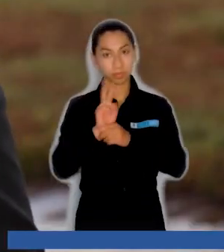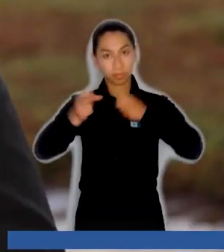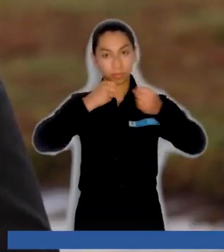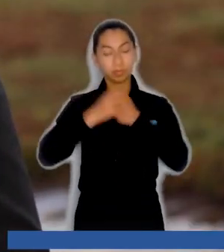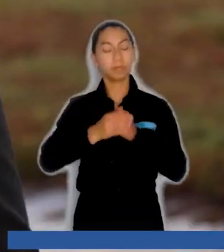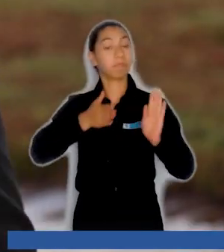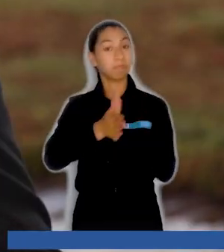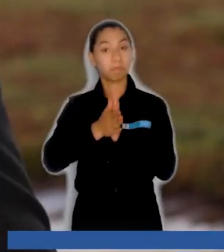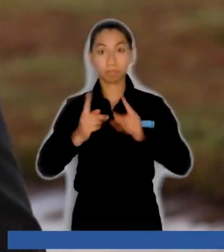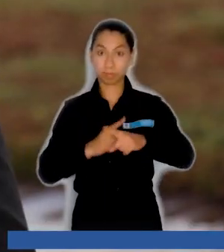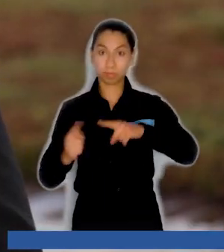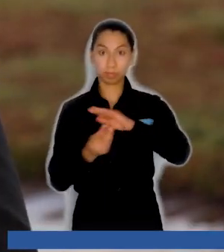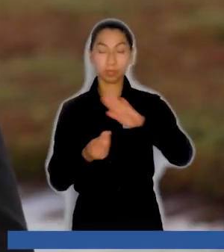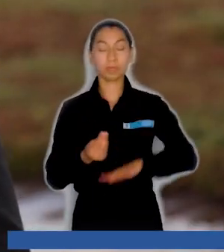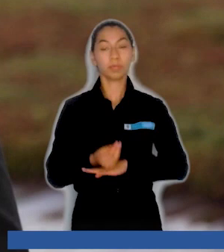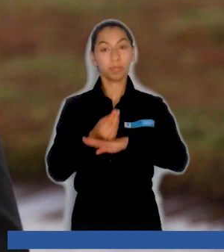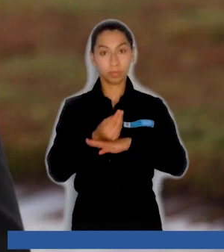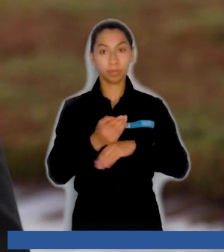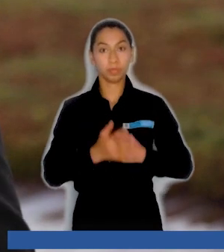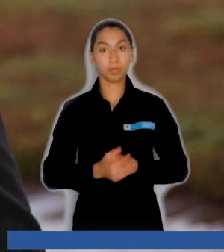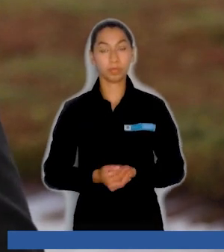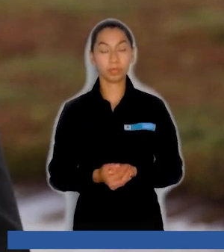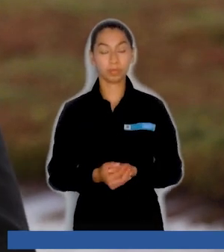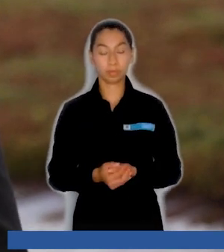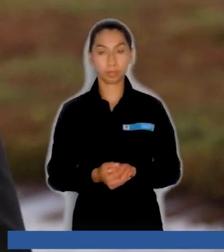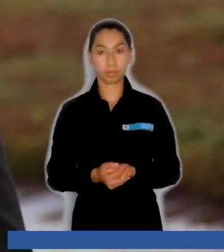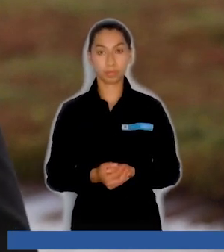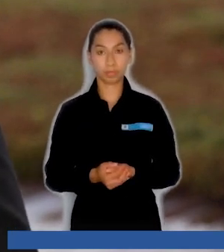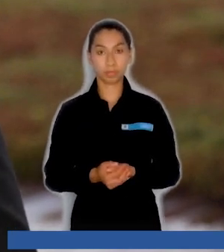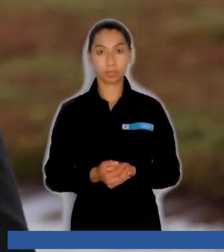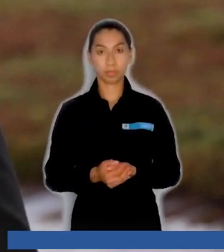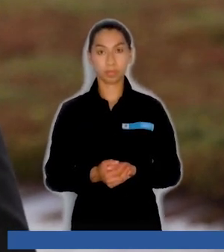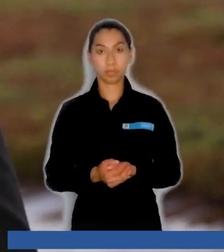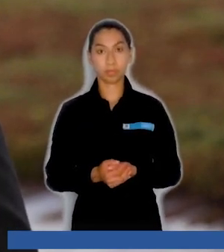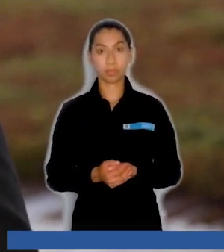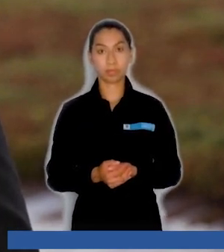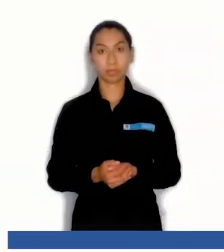Bienvenidos a UV Noticias, el informativo semanal de la Unidad para la Atención y Reparación Integral a las Víctimas.